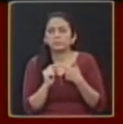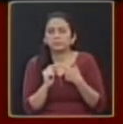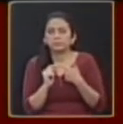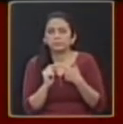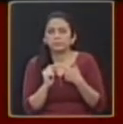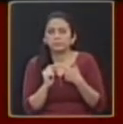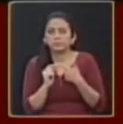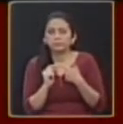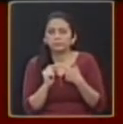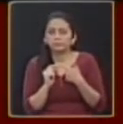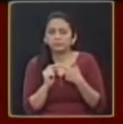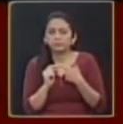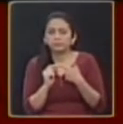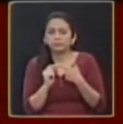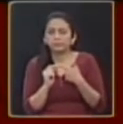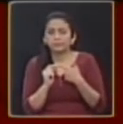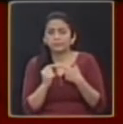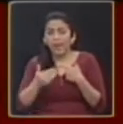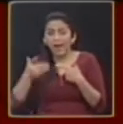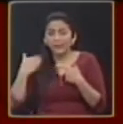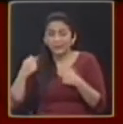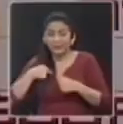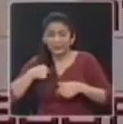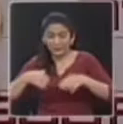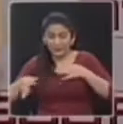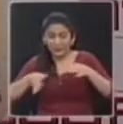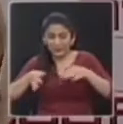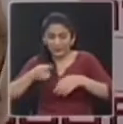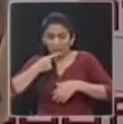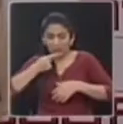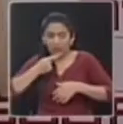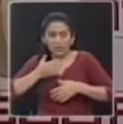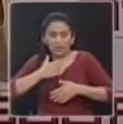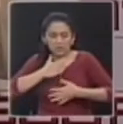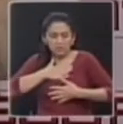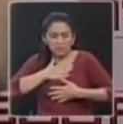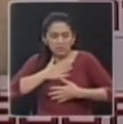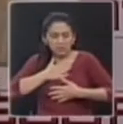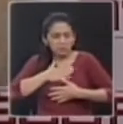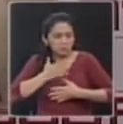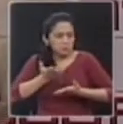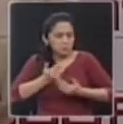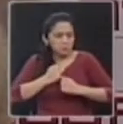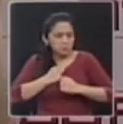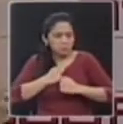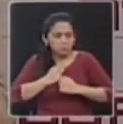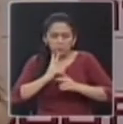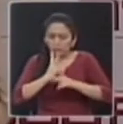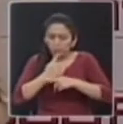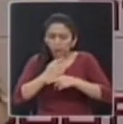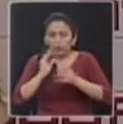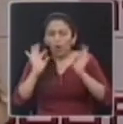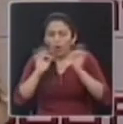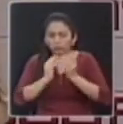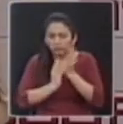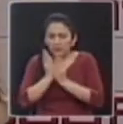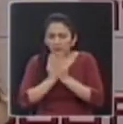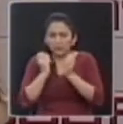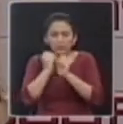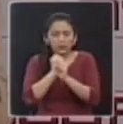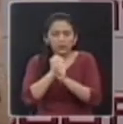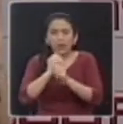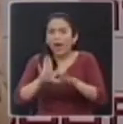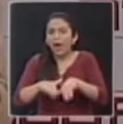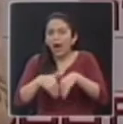como vengo diciéndole desde un inicio, cómo lograr que mi producto o mi servicio se convierta en un